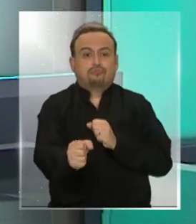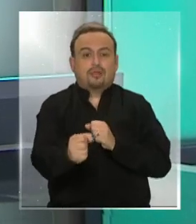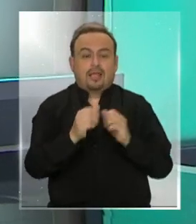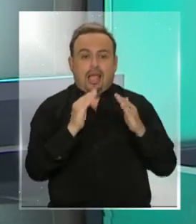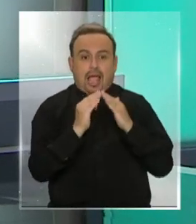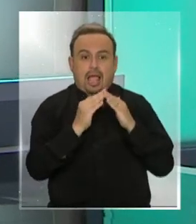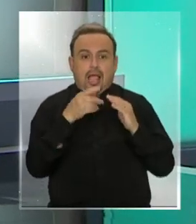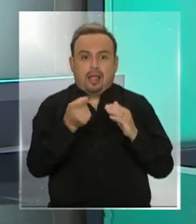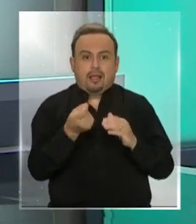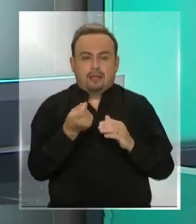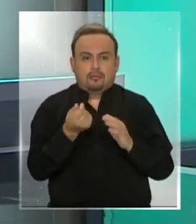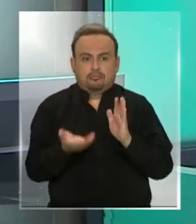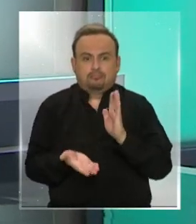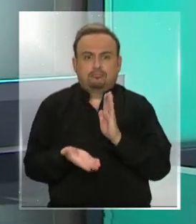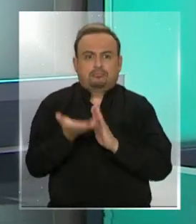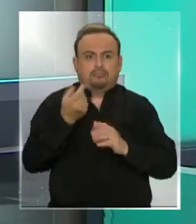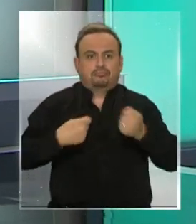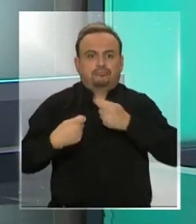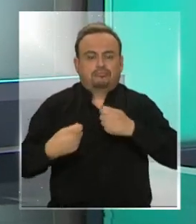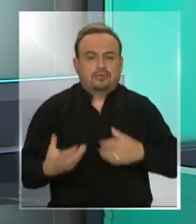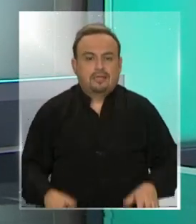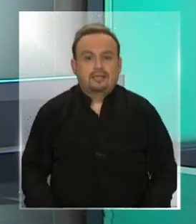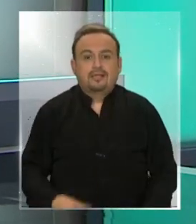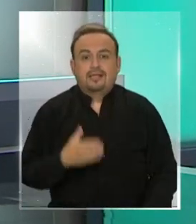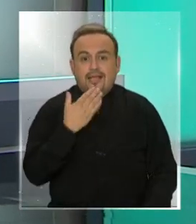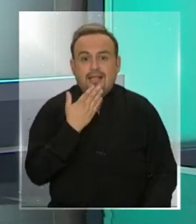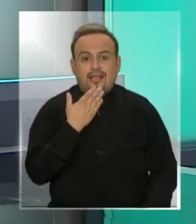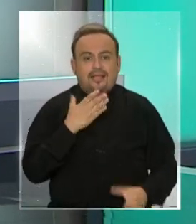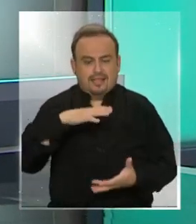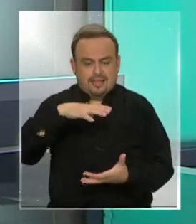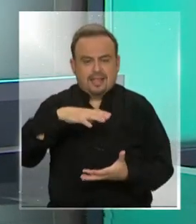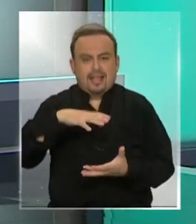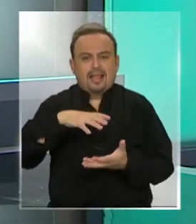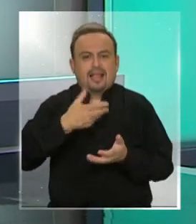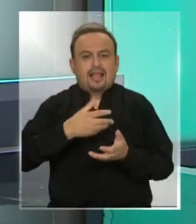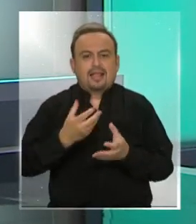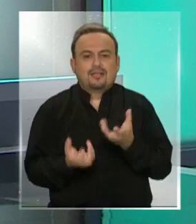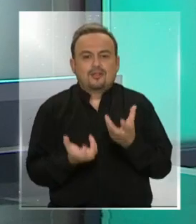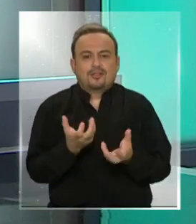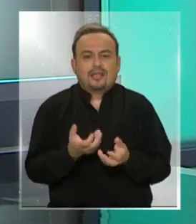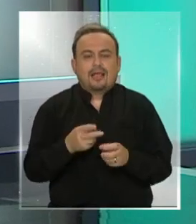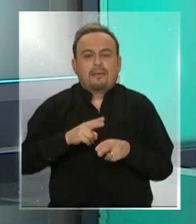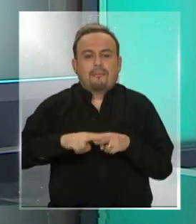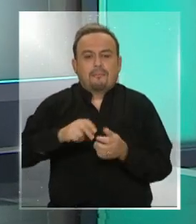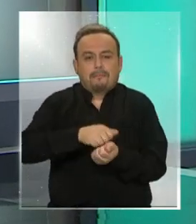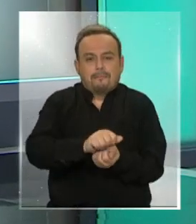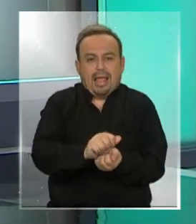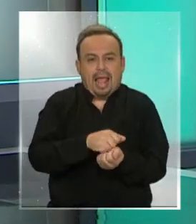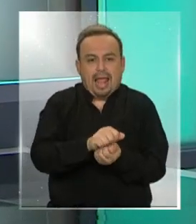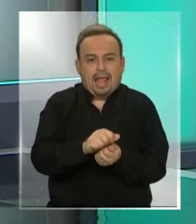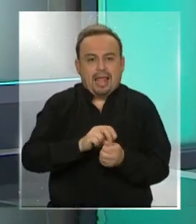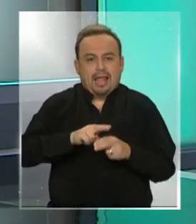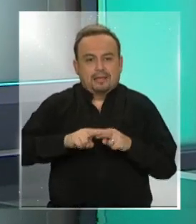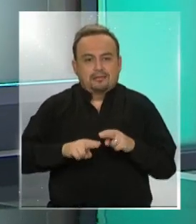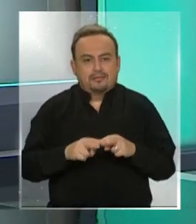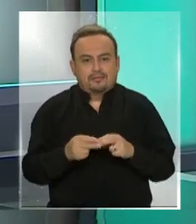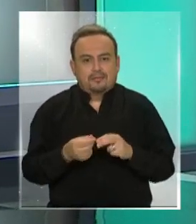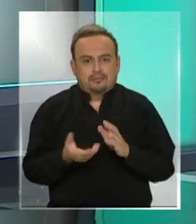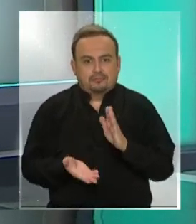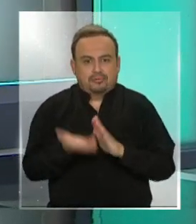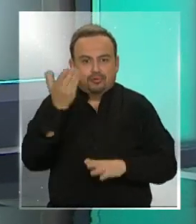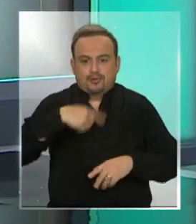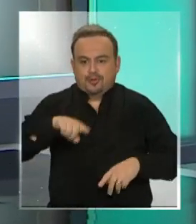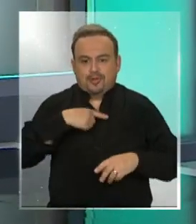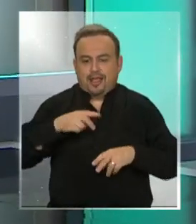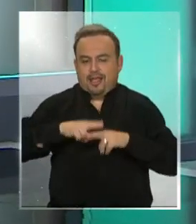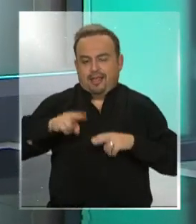casa han subido notablemente sus ventas, así como también las máquinas para cocinar y específicamente para hacer pan. Están todos de